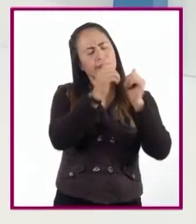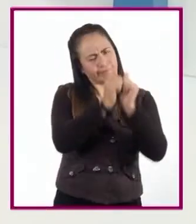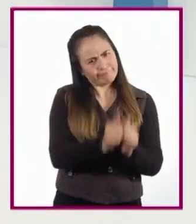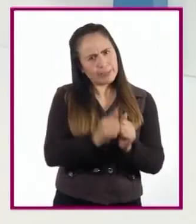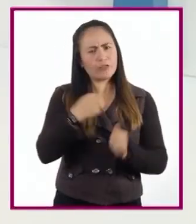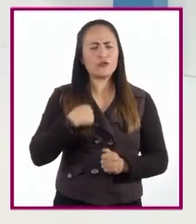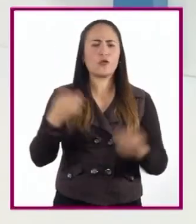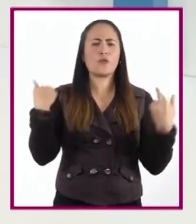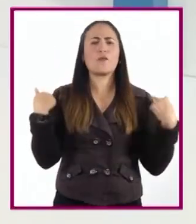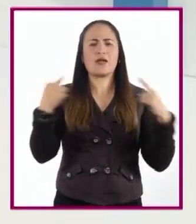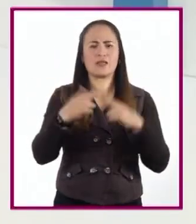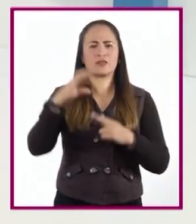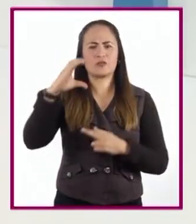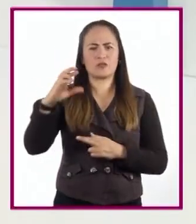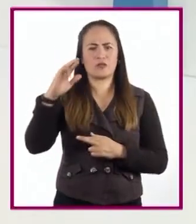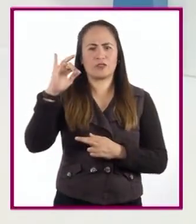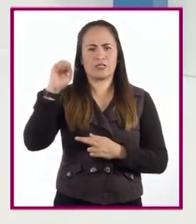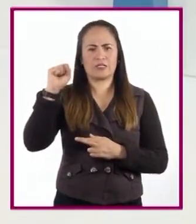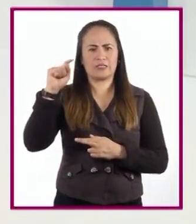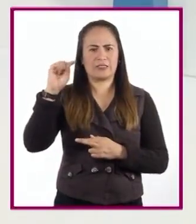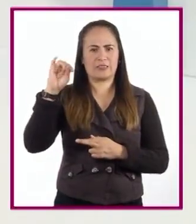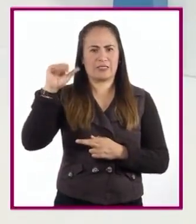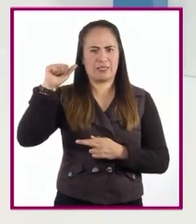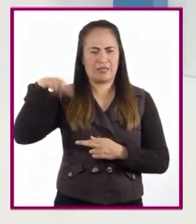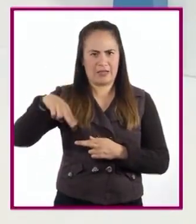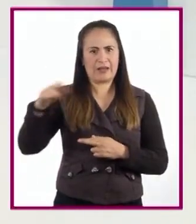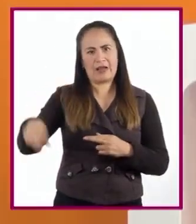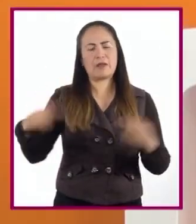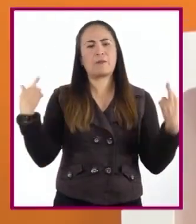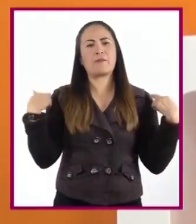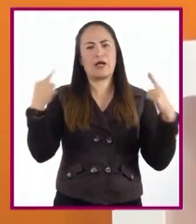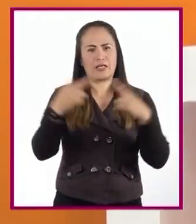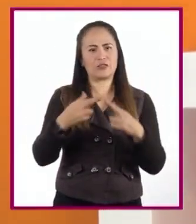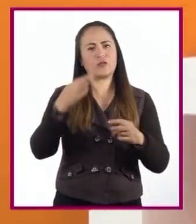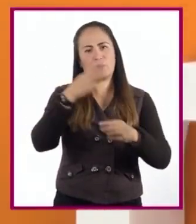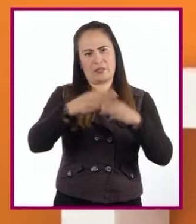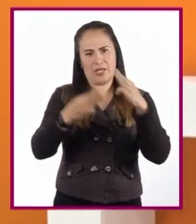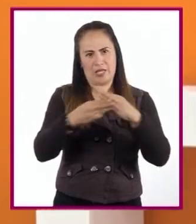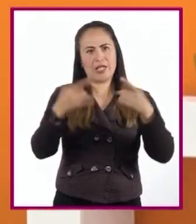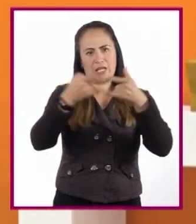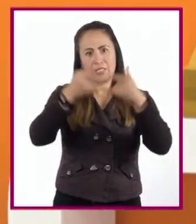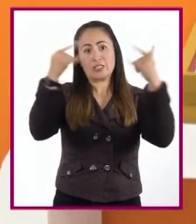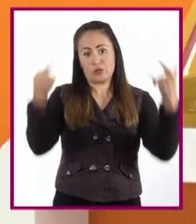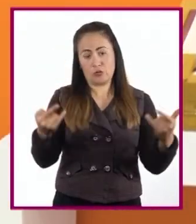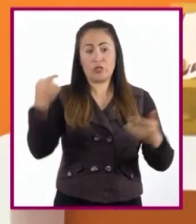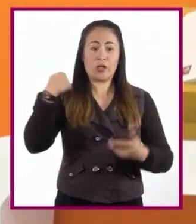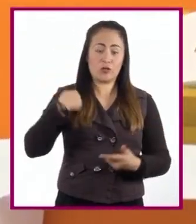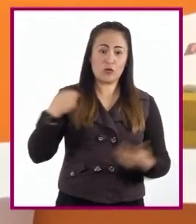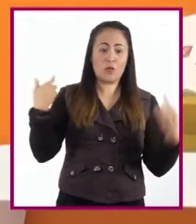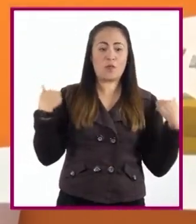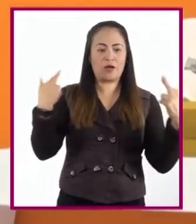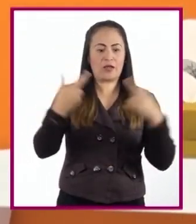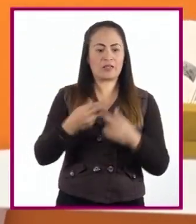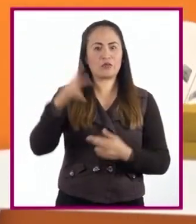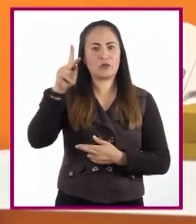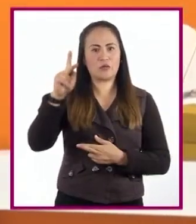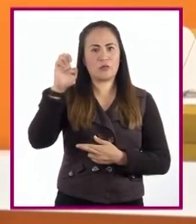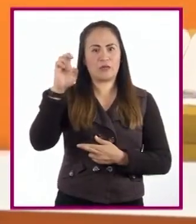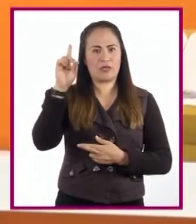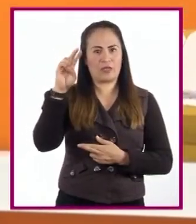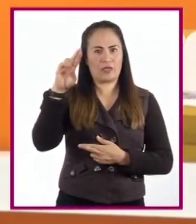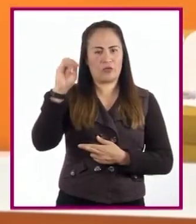Soy el maestro Cristian Edgar Cruz Barba, docente de Historia. Y yo el maestro Pedro Joan Velázquez